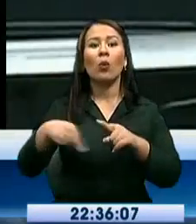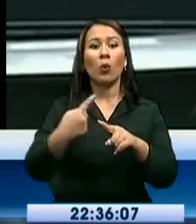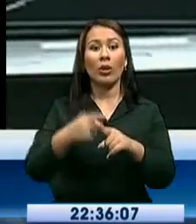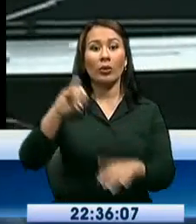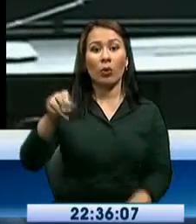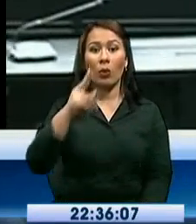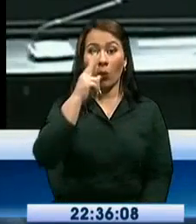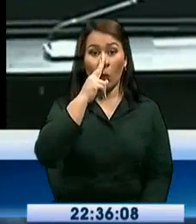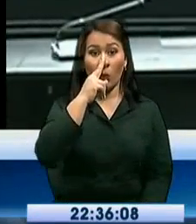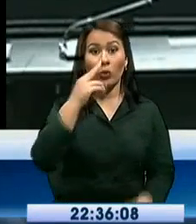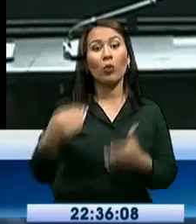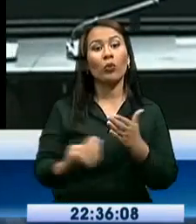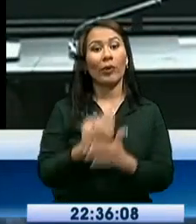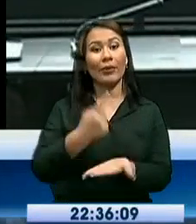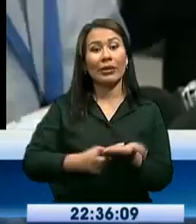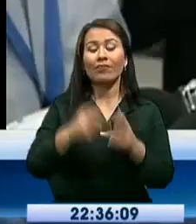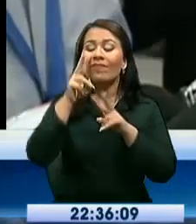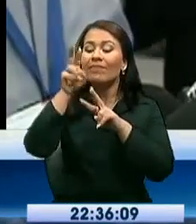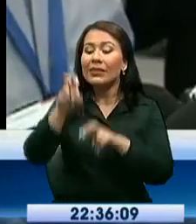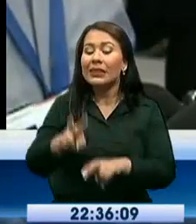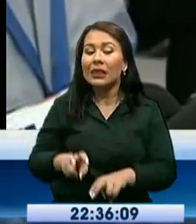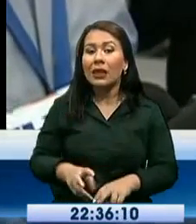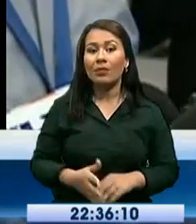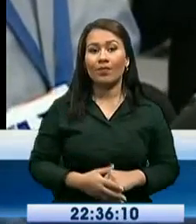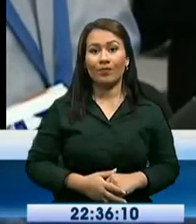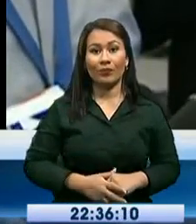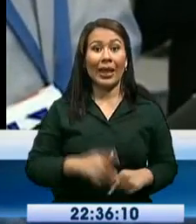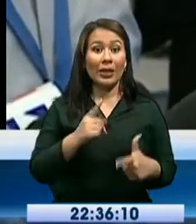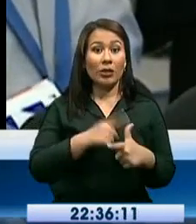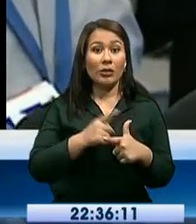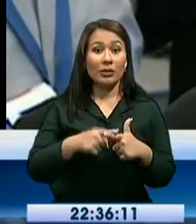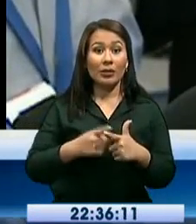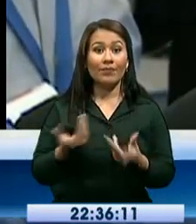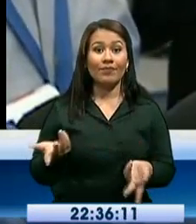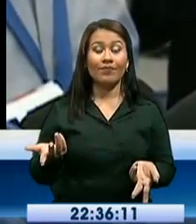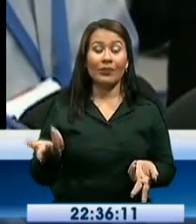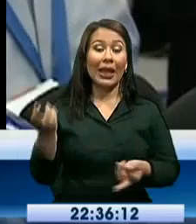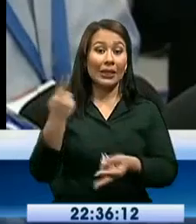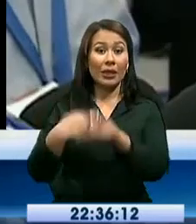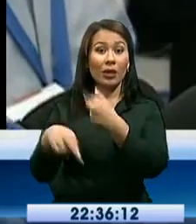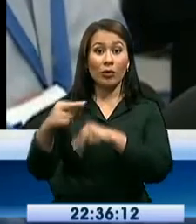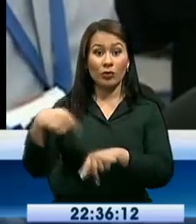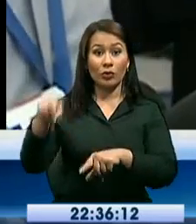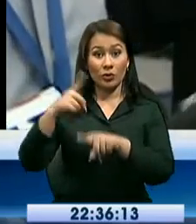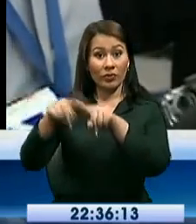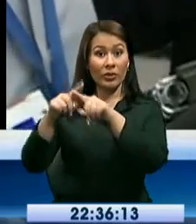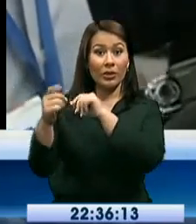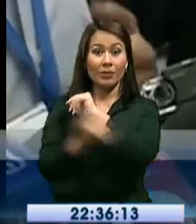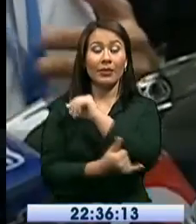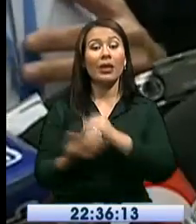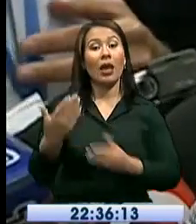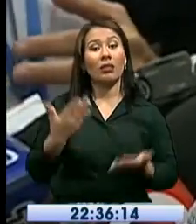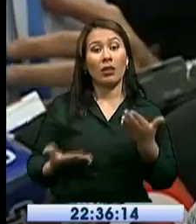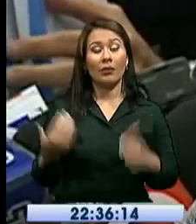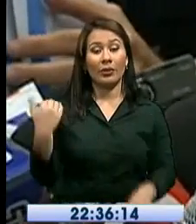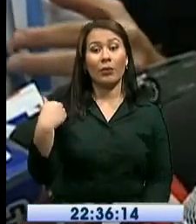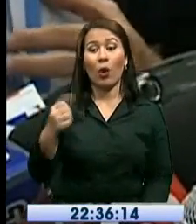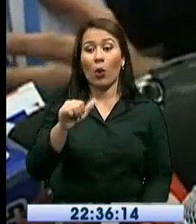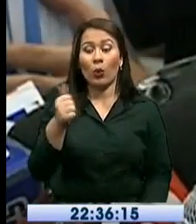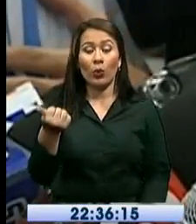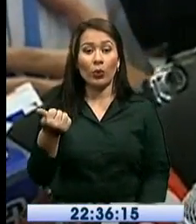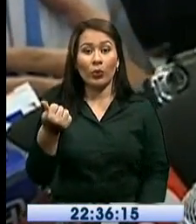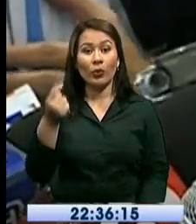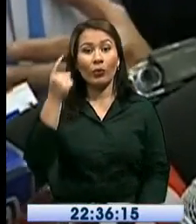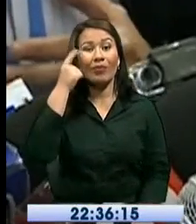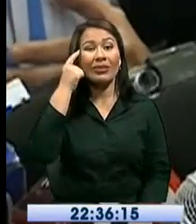junio para analizar los resultados. Y entonces, si el mercado no ha reaccionado a esas instancias, definitivamente tendremos que ir con otra posición, no